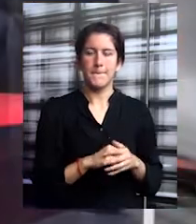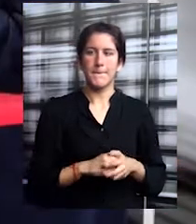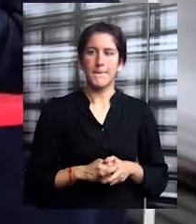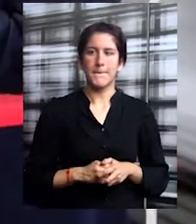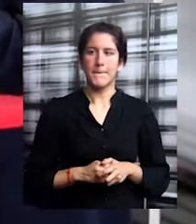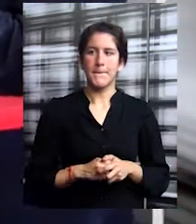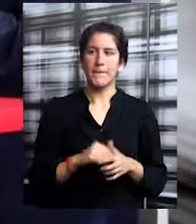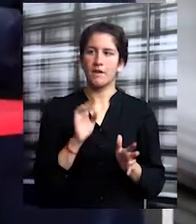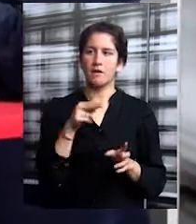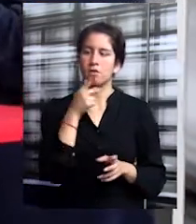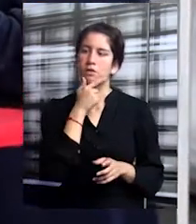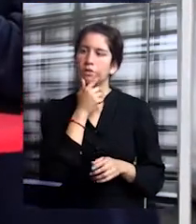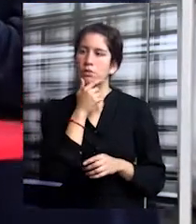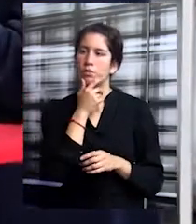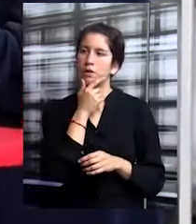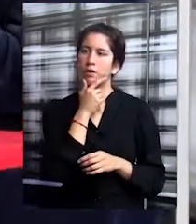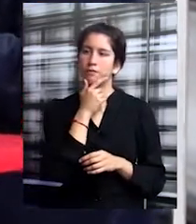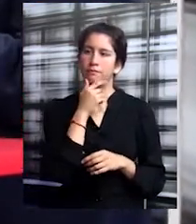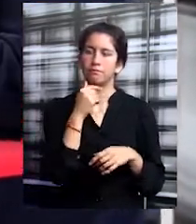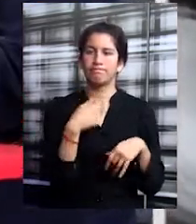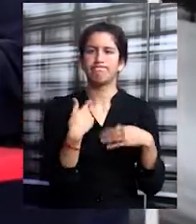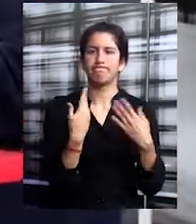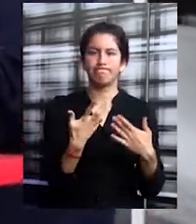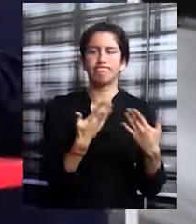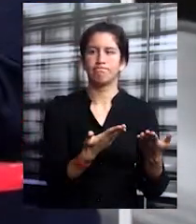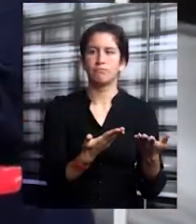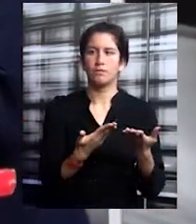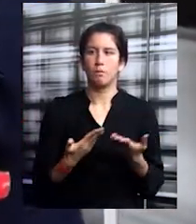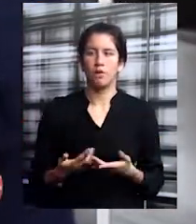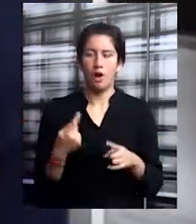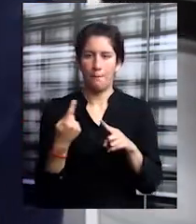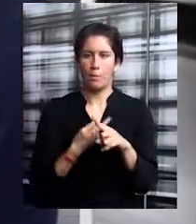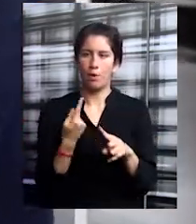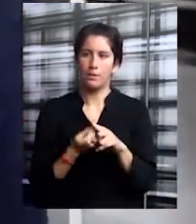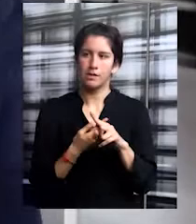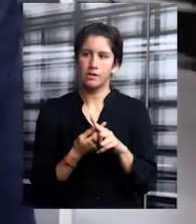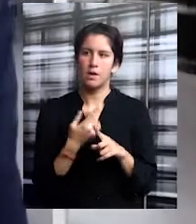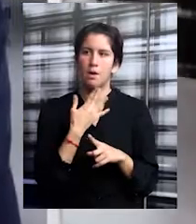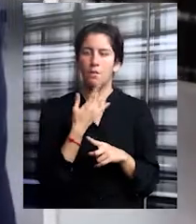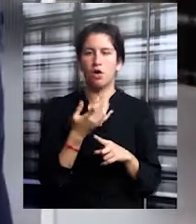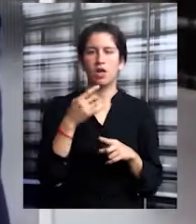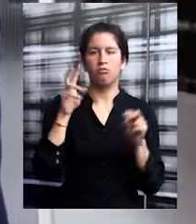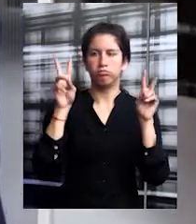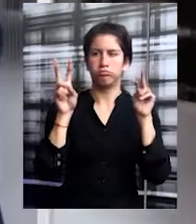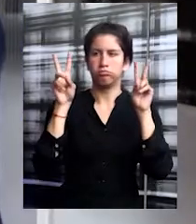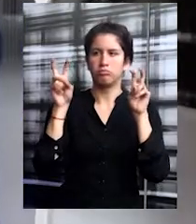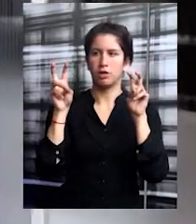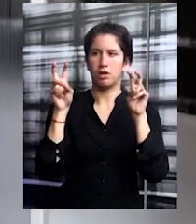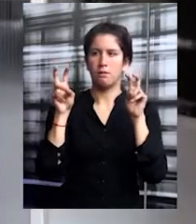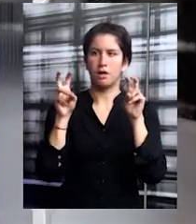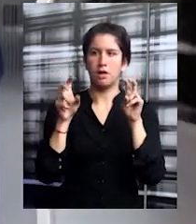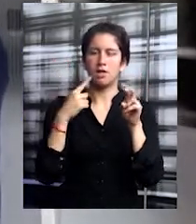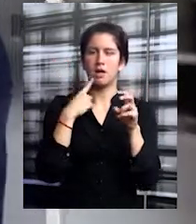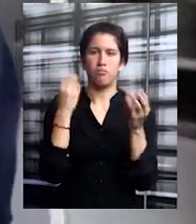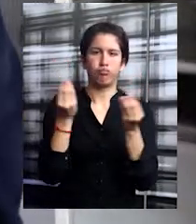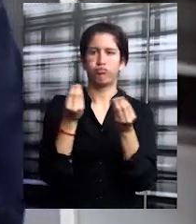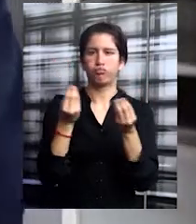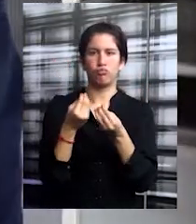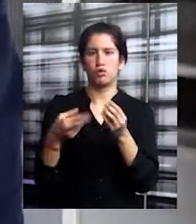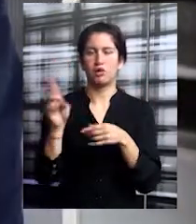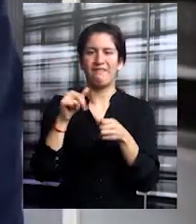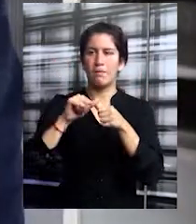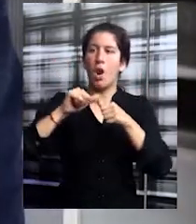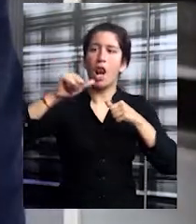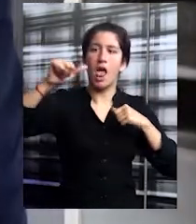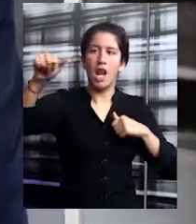duda, por eso lo hemos querido invitar para conversar, porque son temas que, le insisto, muchas veces por la lejanía, aunque